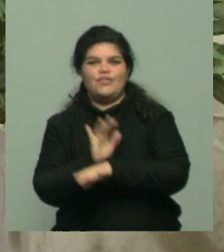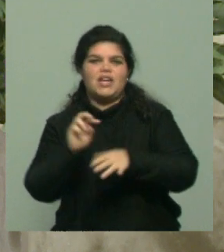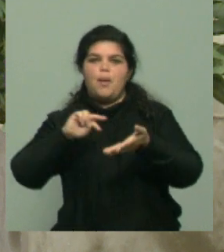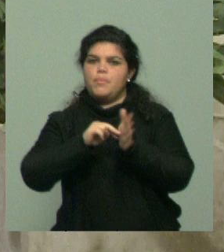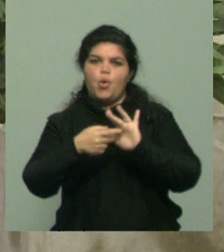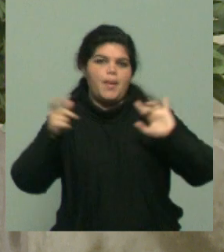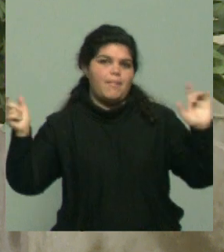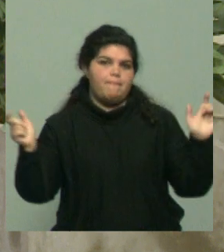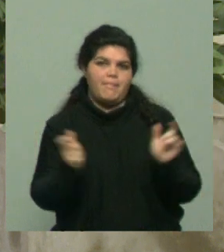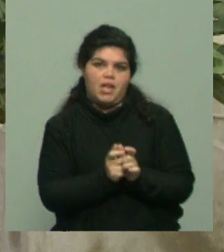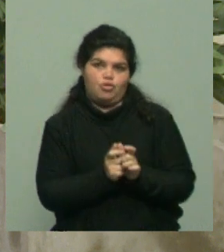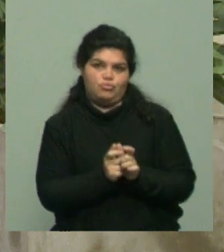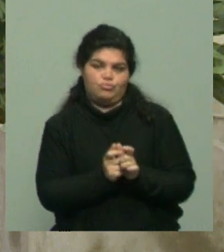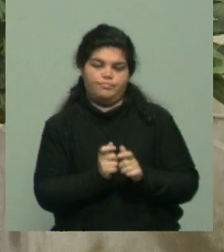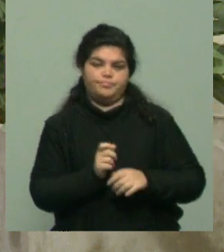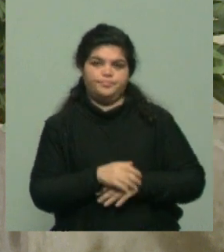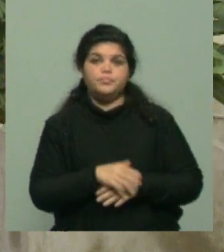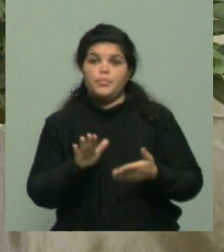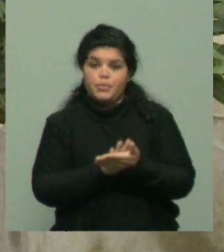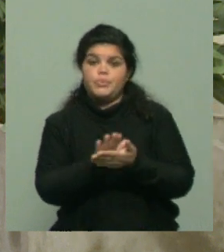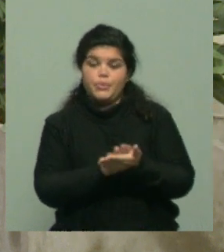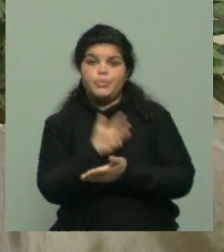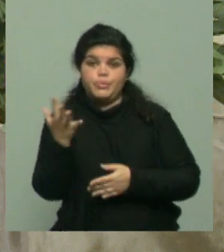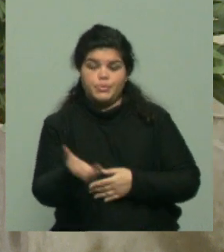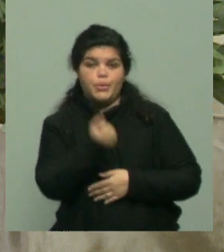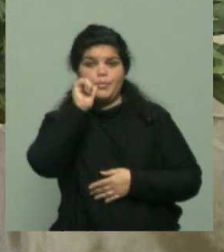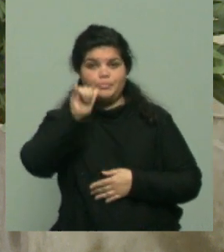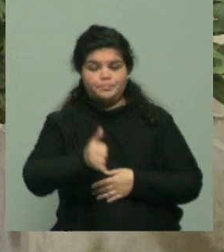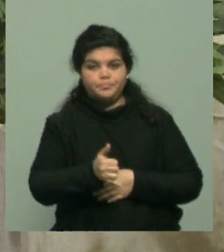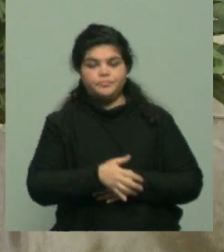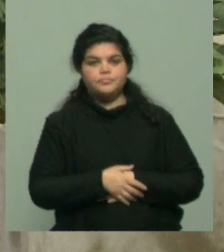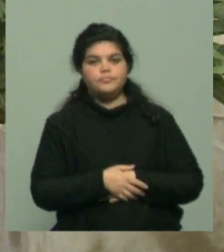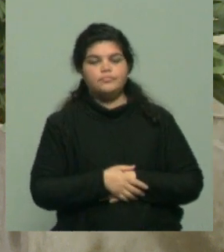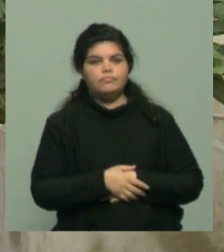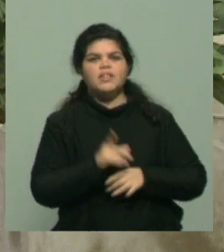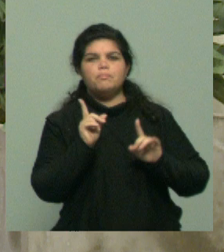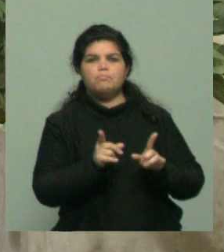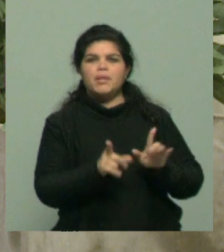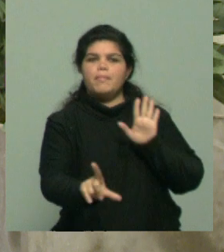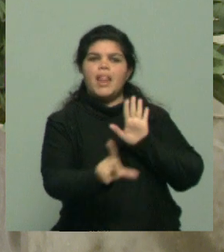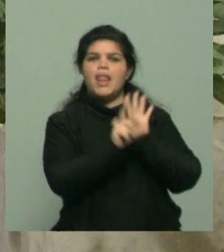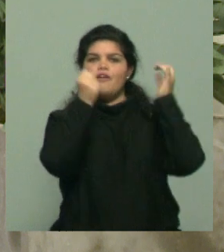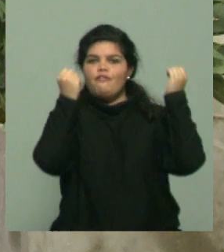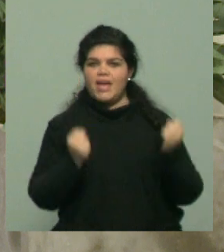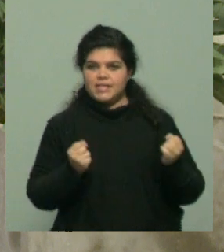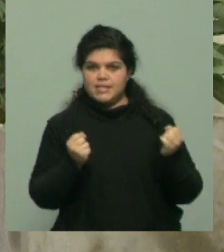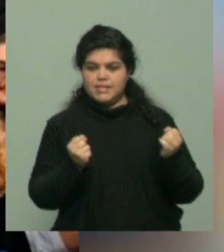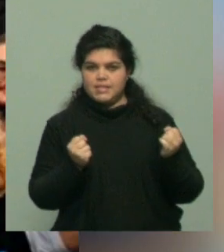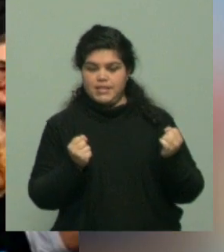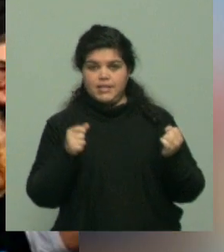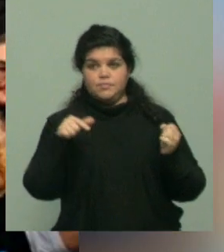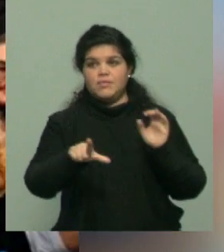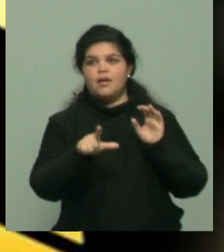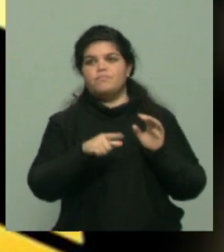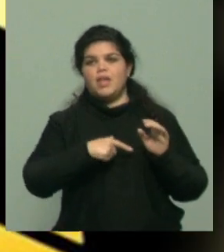en este punto. Lucas, se hablaba mucho de la ley bases, era uno de los grandes objetivos del gobierno de Javier